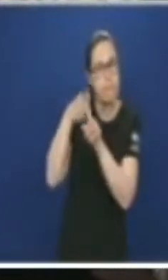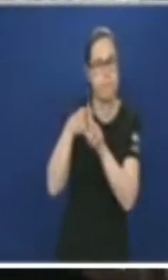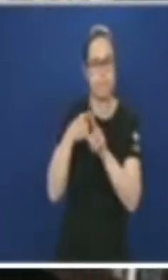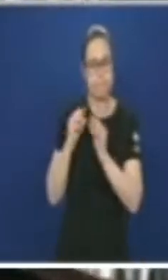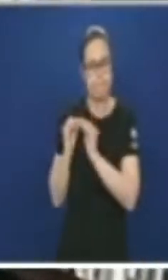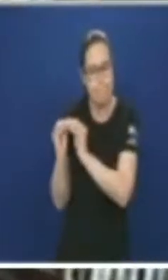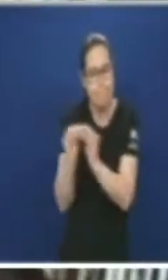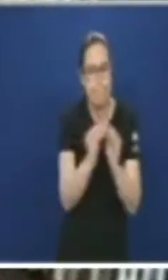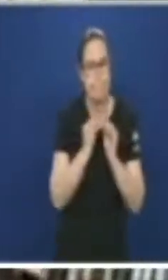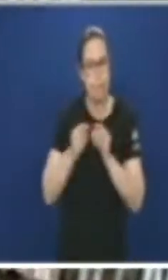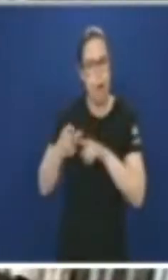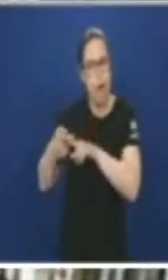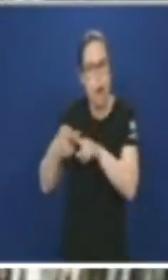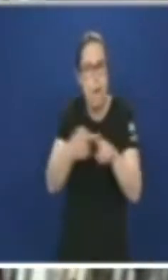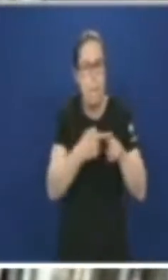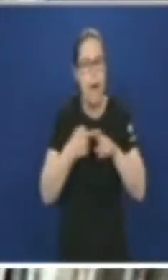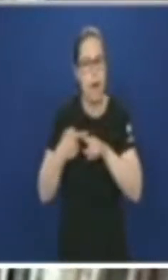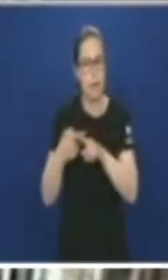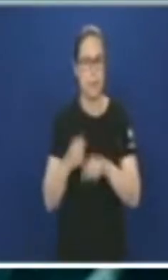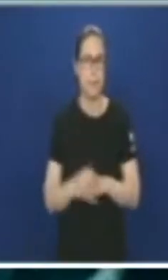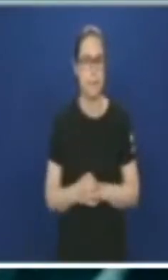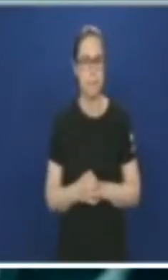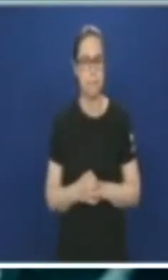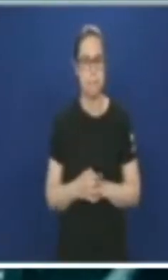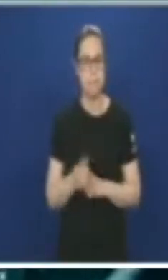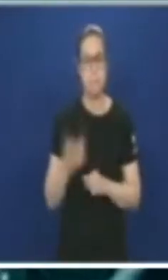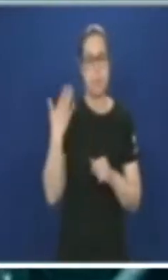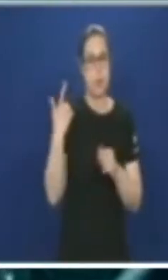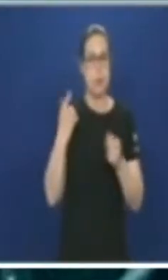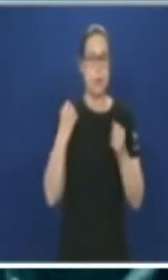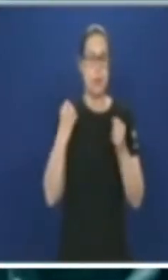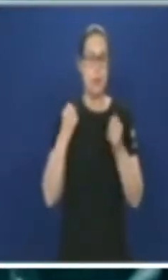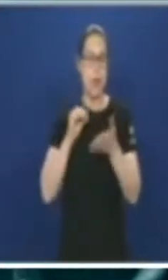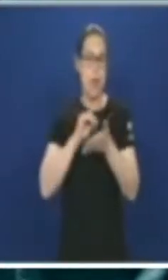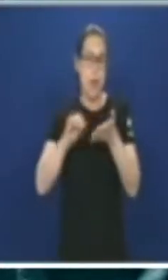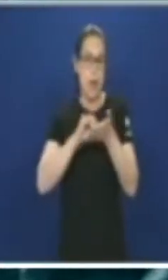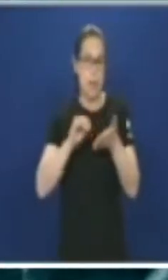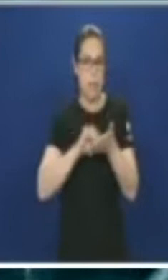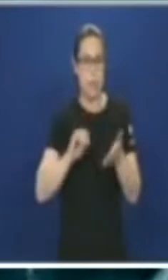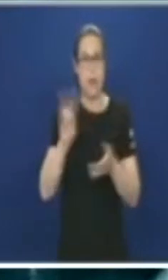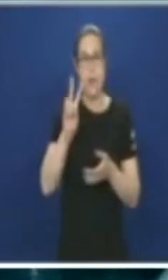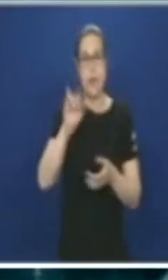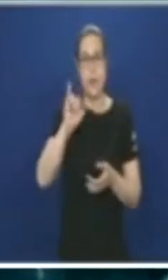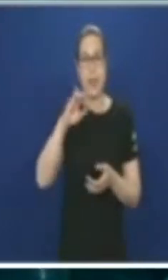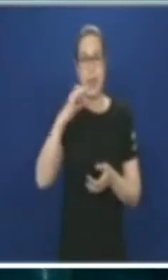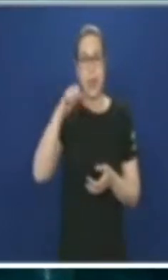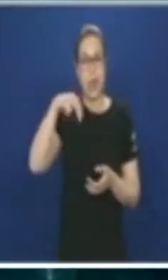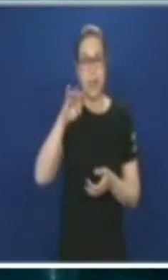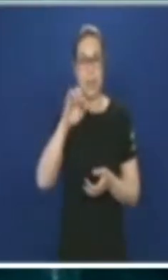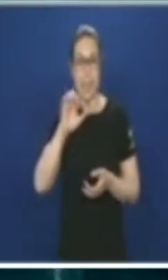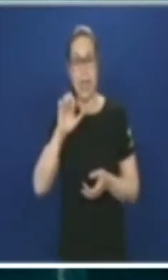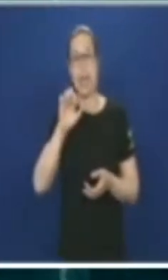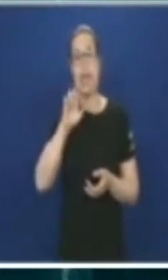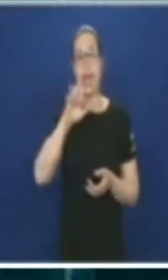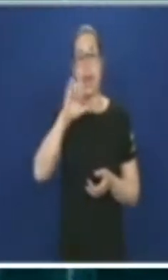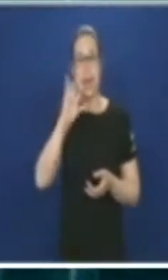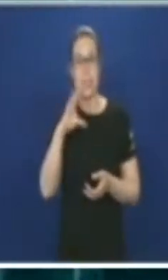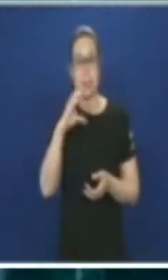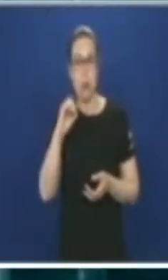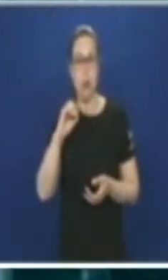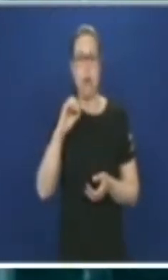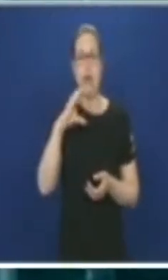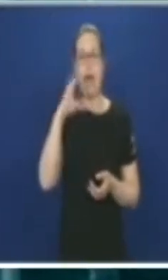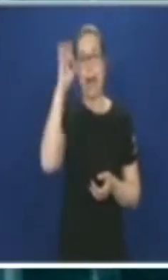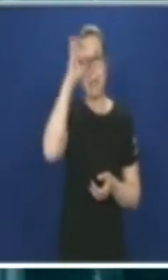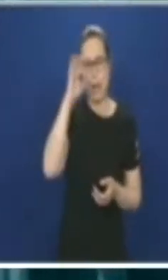era o entusiasmo dun libro, ou dun artigo, dun ensayo, que teñía Vicente Risco, que teñía Castelao, que teñía dibuixo, pois o participábamos